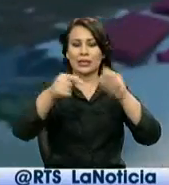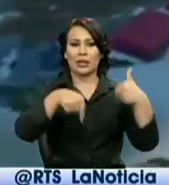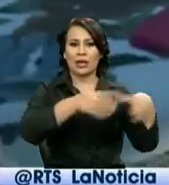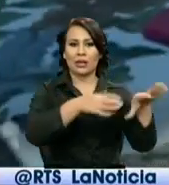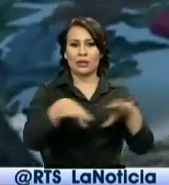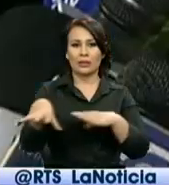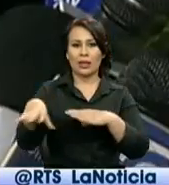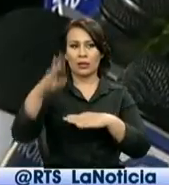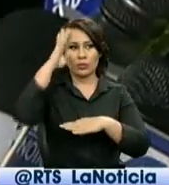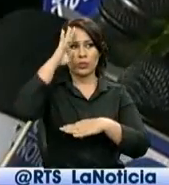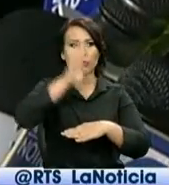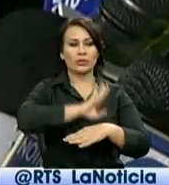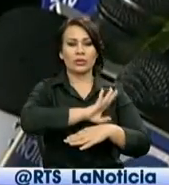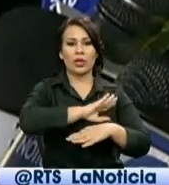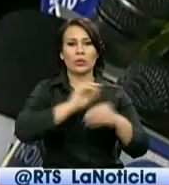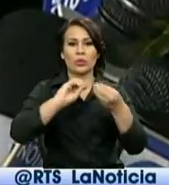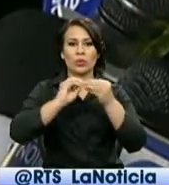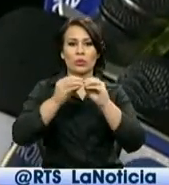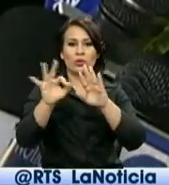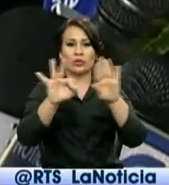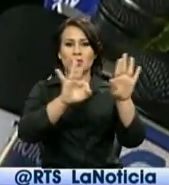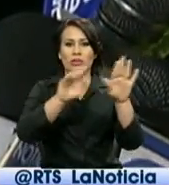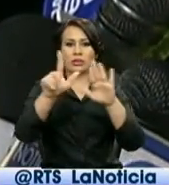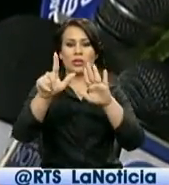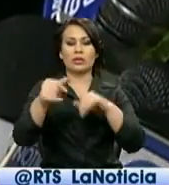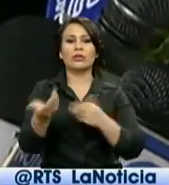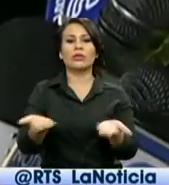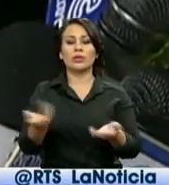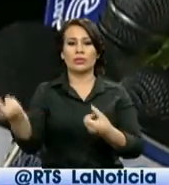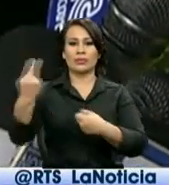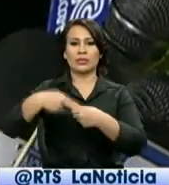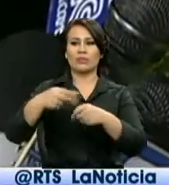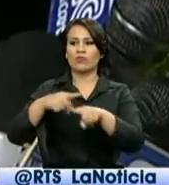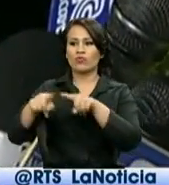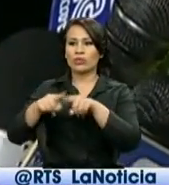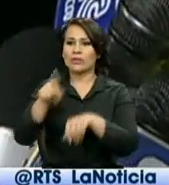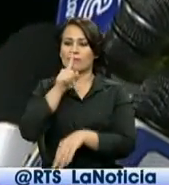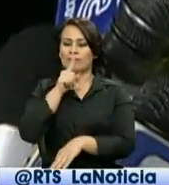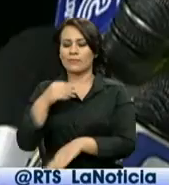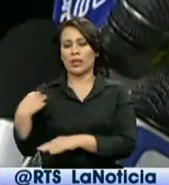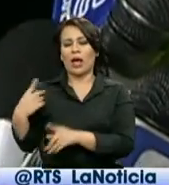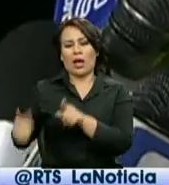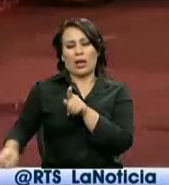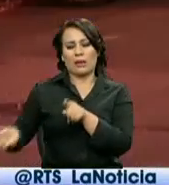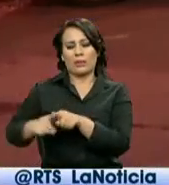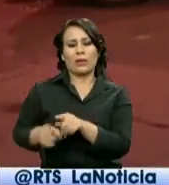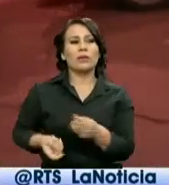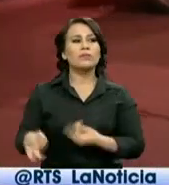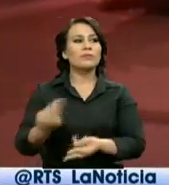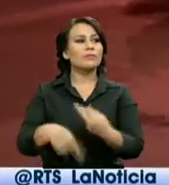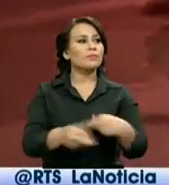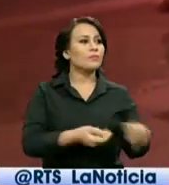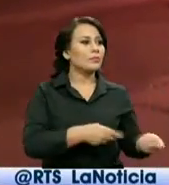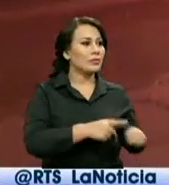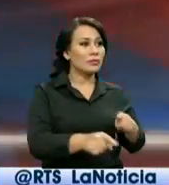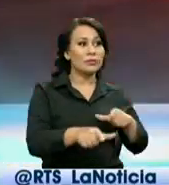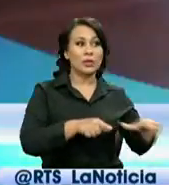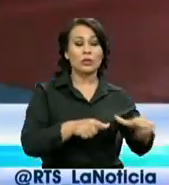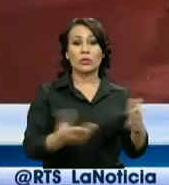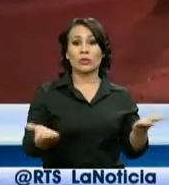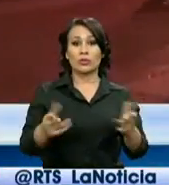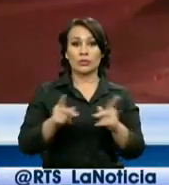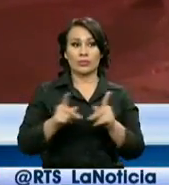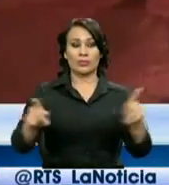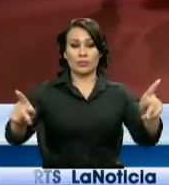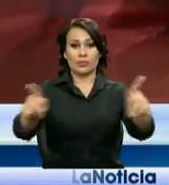es, obviamente, a través de otros de participantes, de cómplices, obviamente, empezaban a distribuir y en los parques, especialmente en la plazoleta de